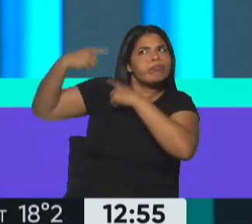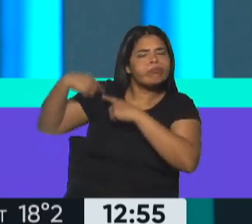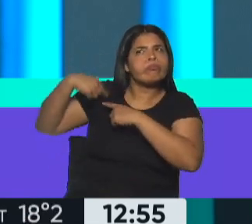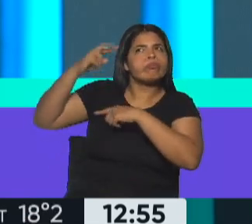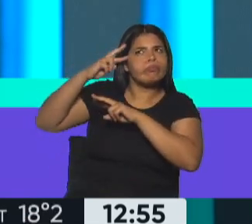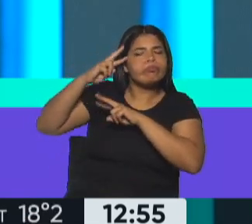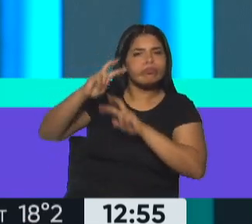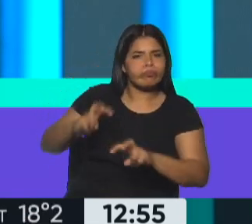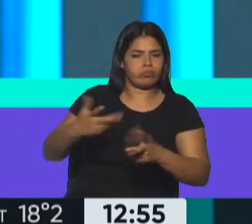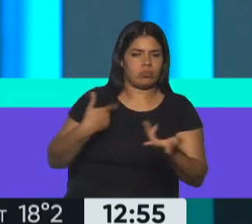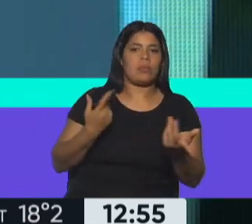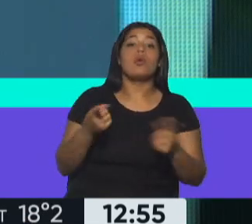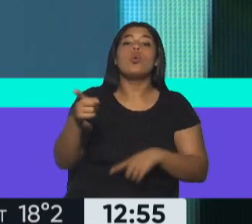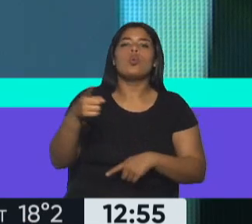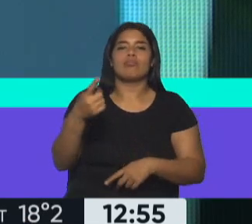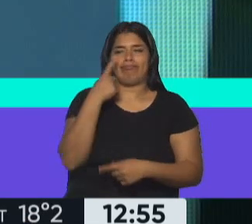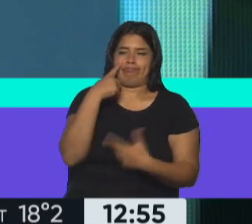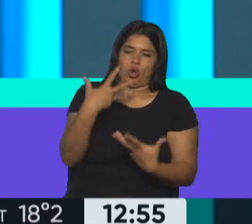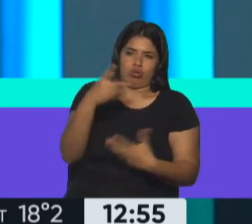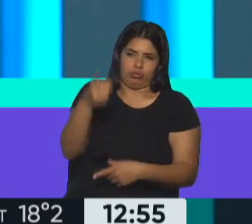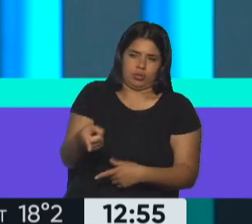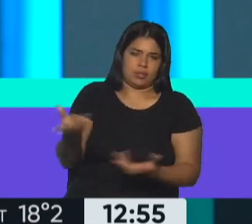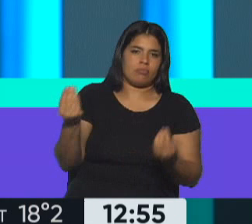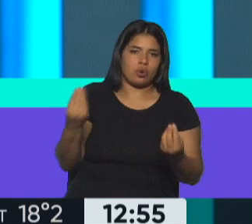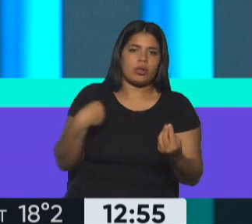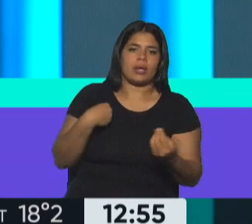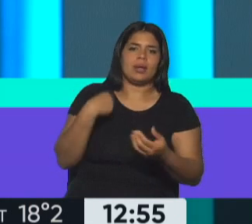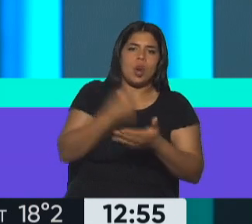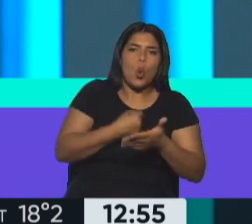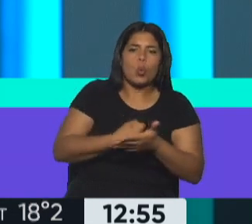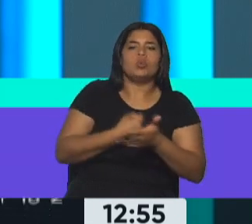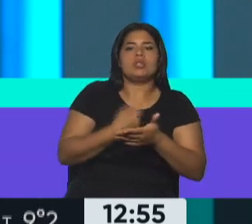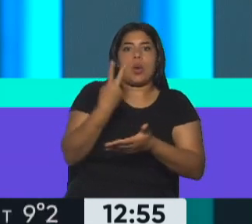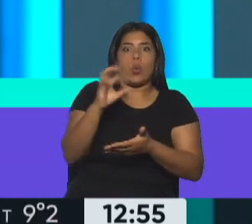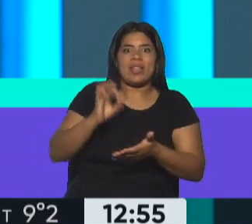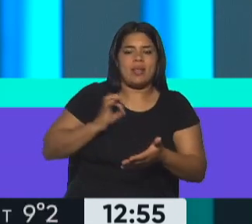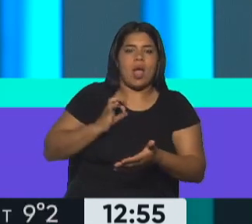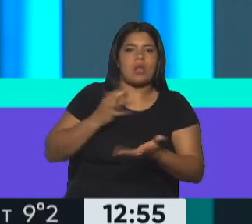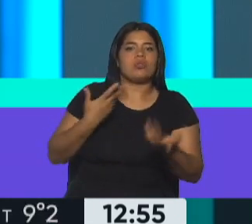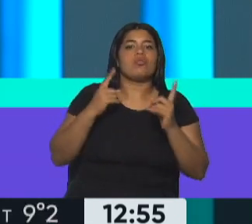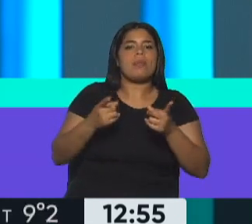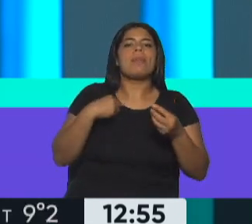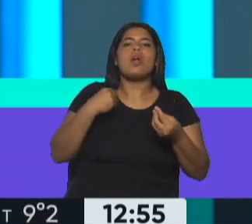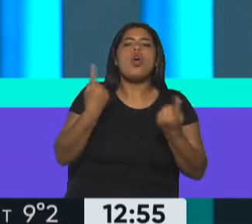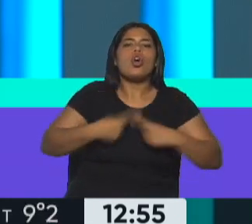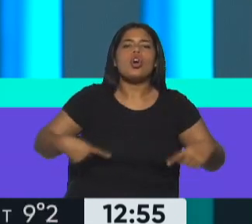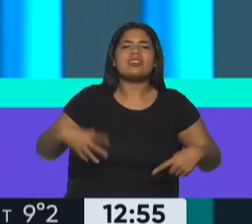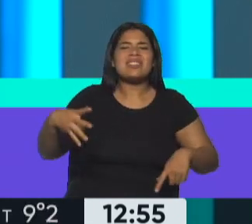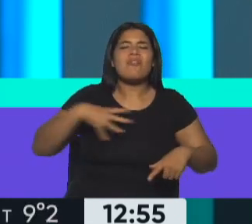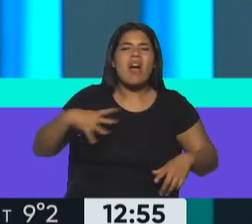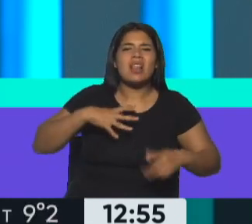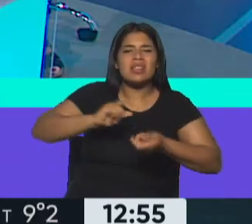220 años de lucha de perseverancia pero que no cambió para que hace 20 años subieron maxi y para que el miércoles pasado